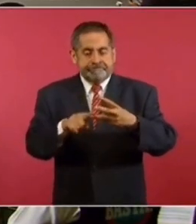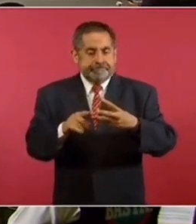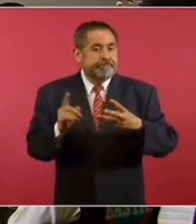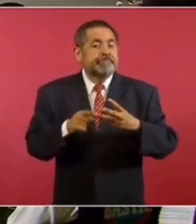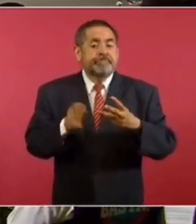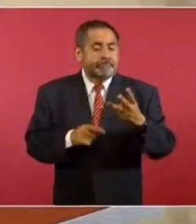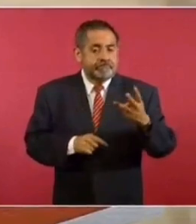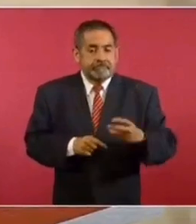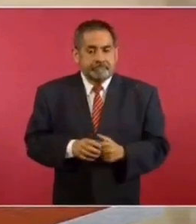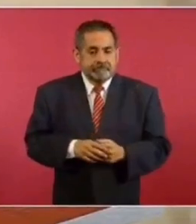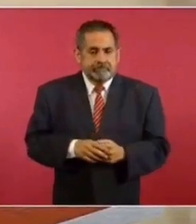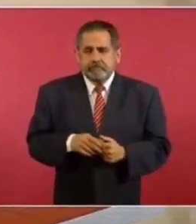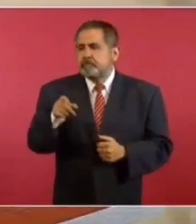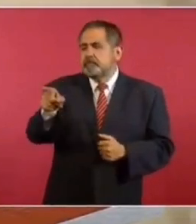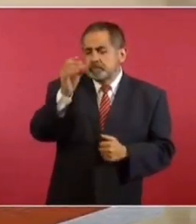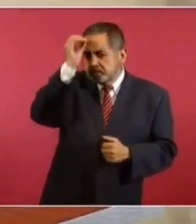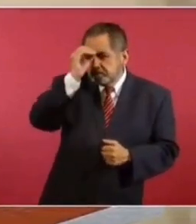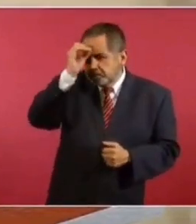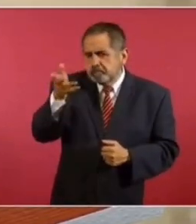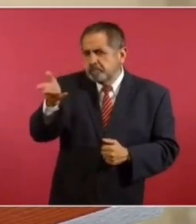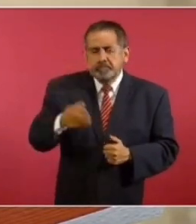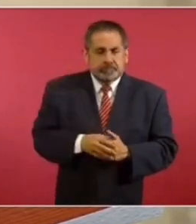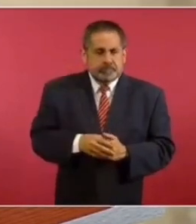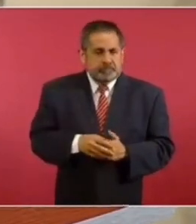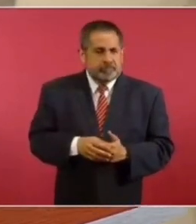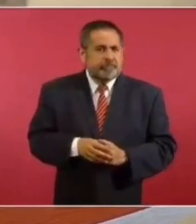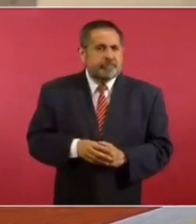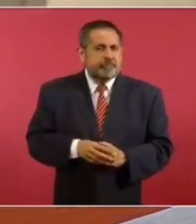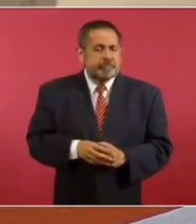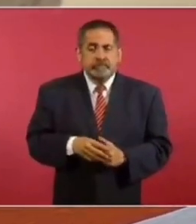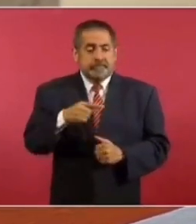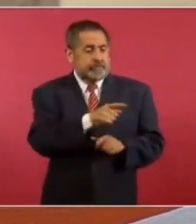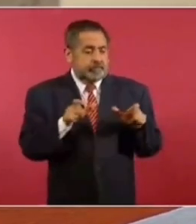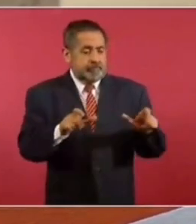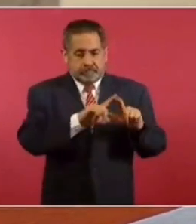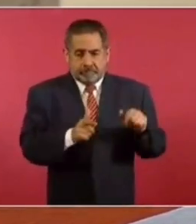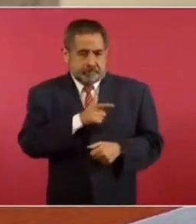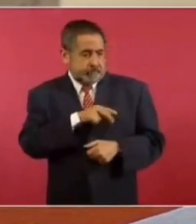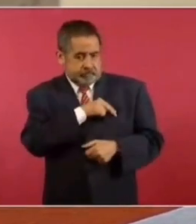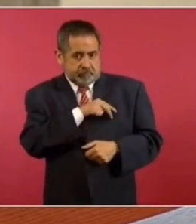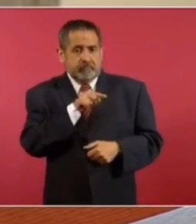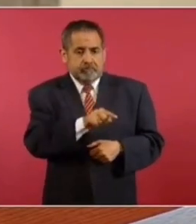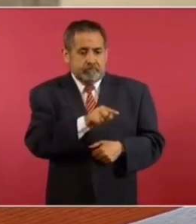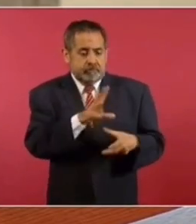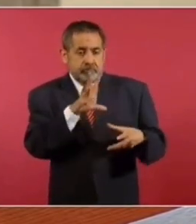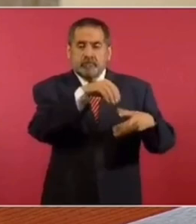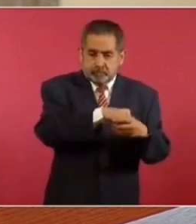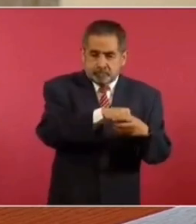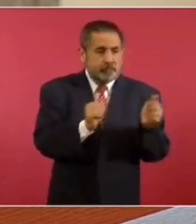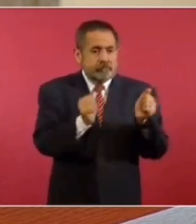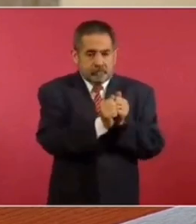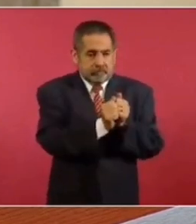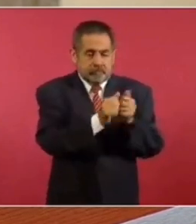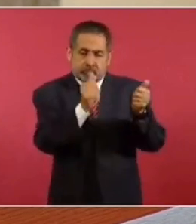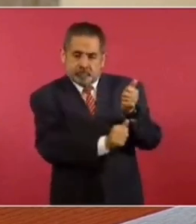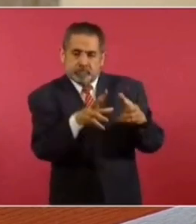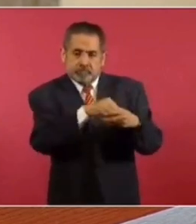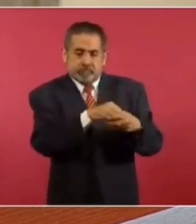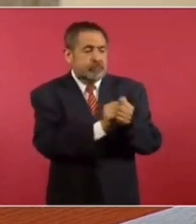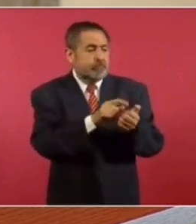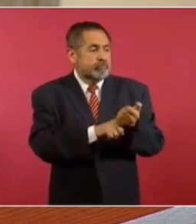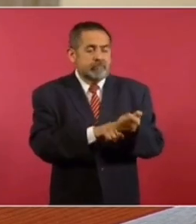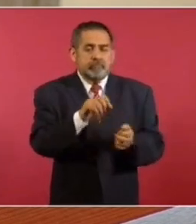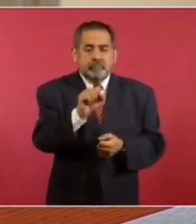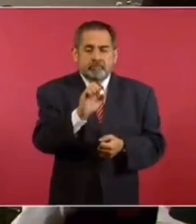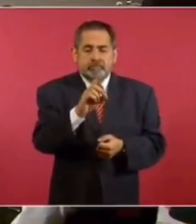importante. ¿Cuál es tu opinión? Sería ahí dos puntos. Que la Guardia Nacional pase a formar parte de